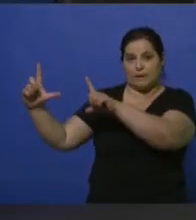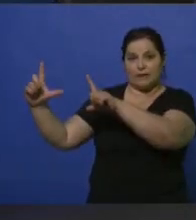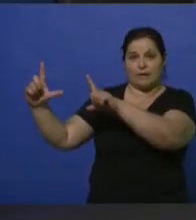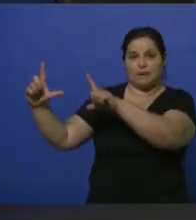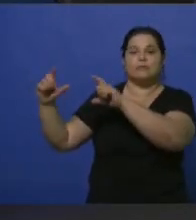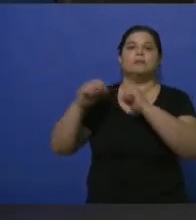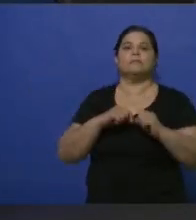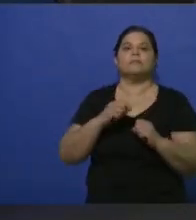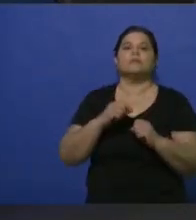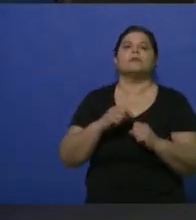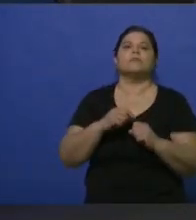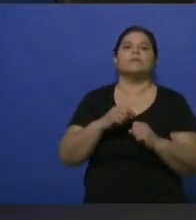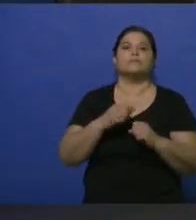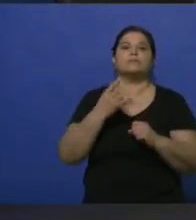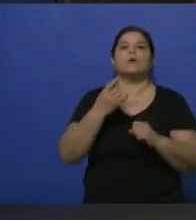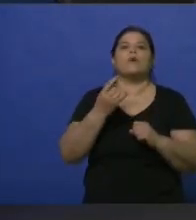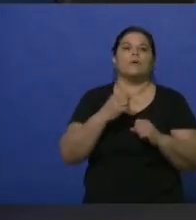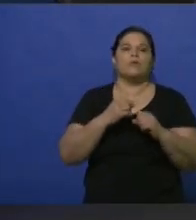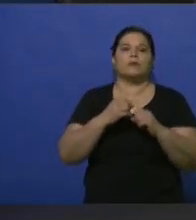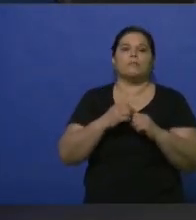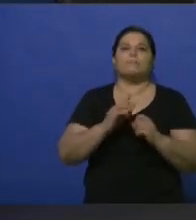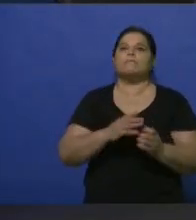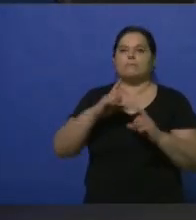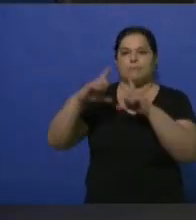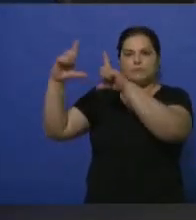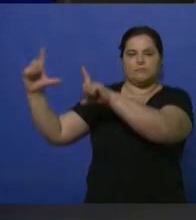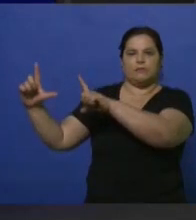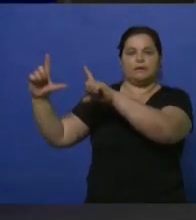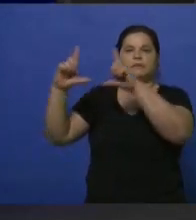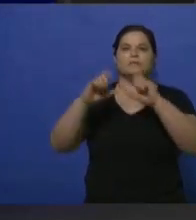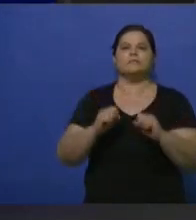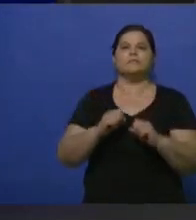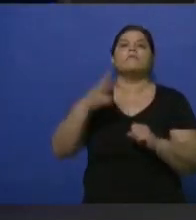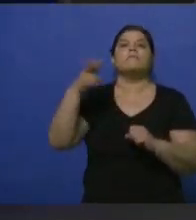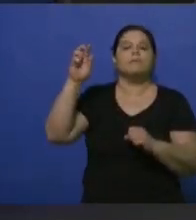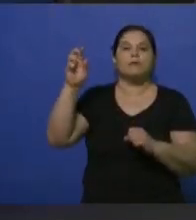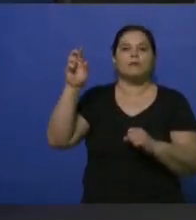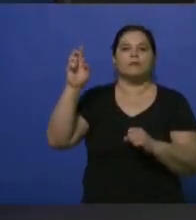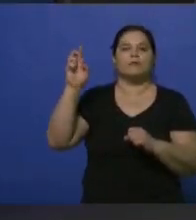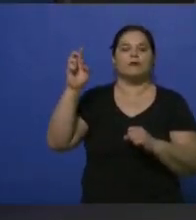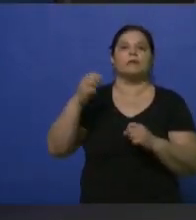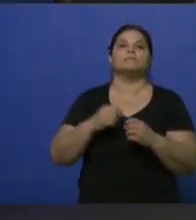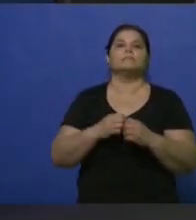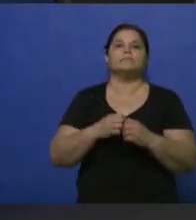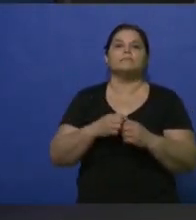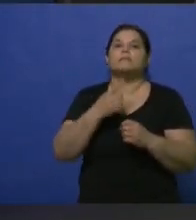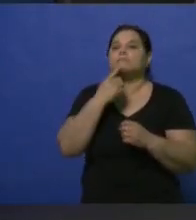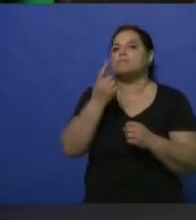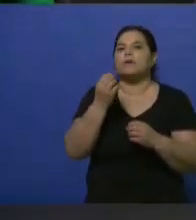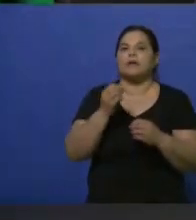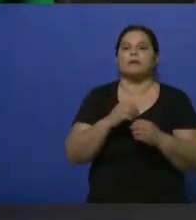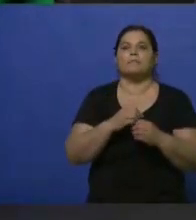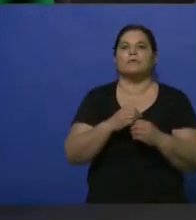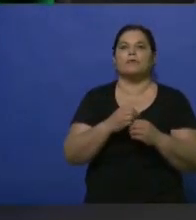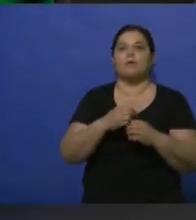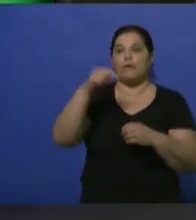los productores, Rodrigo Urquía y el resto del equipo. Vamos a ir con algunas placas. Vamos a ir con la placa del dólar, teniendo en cuenta como para...